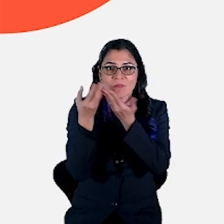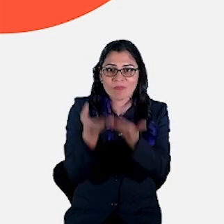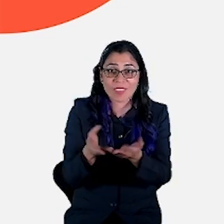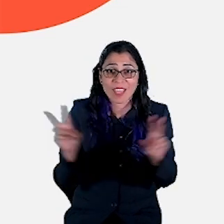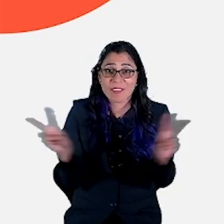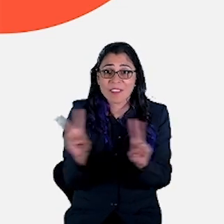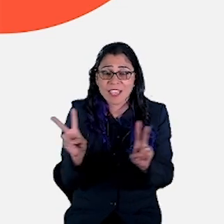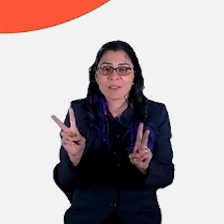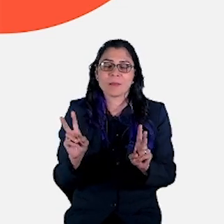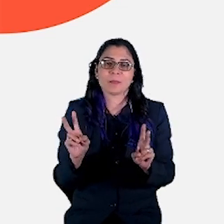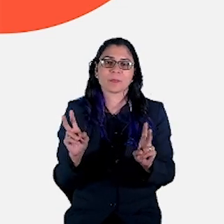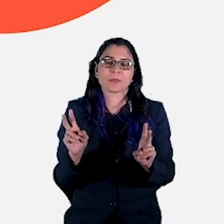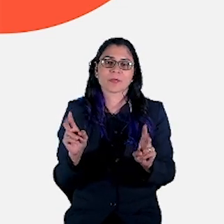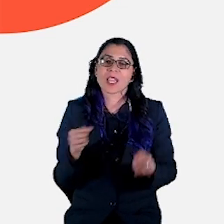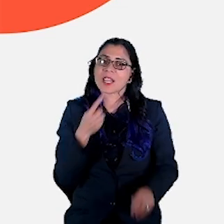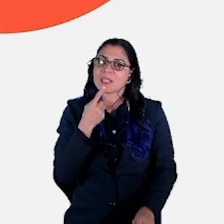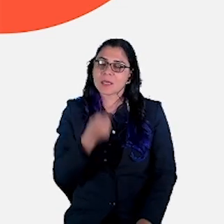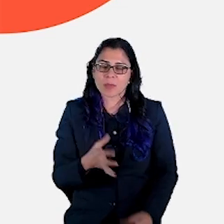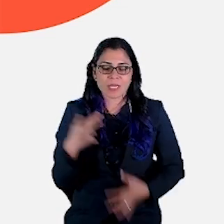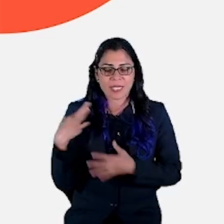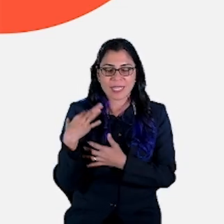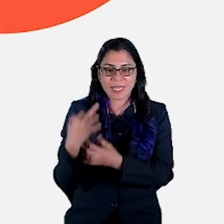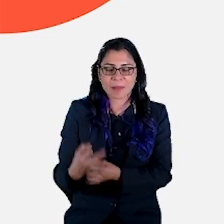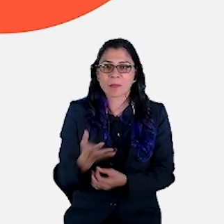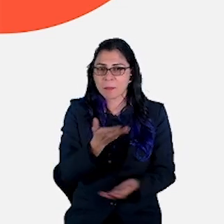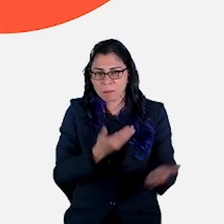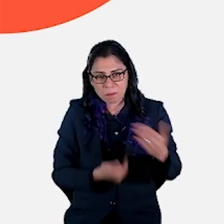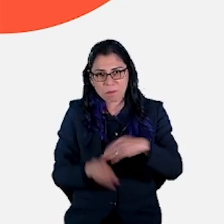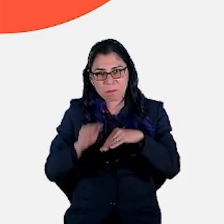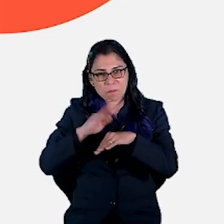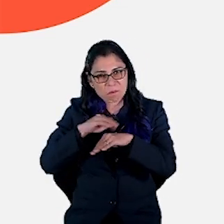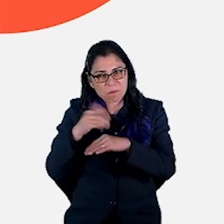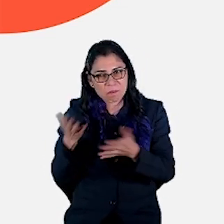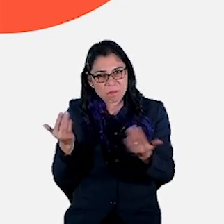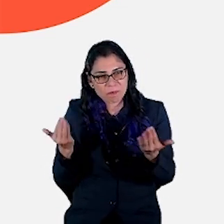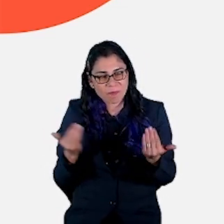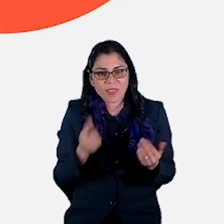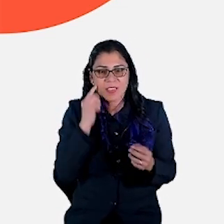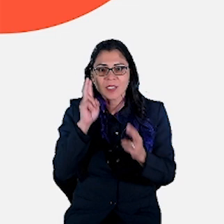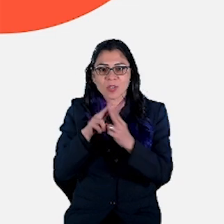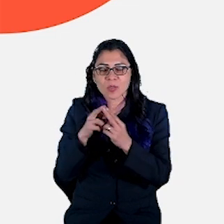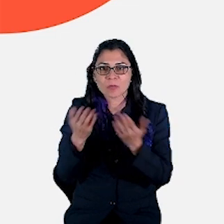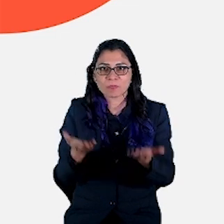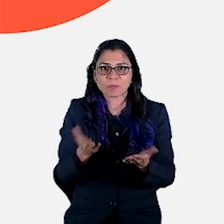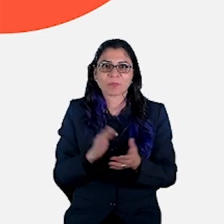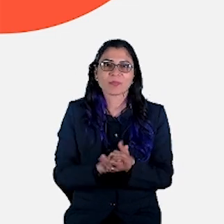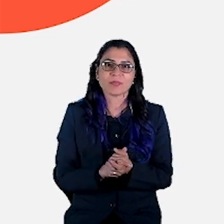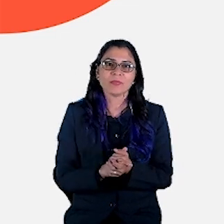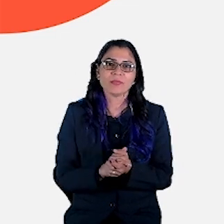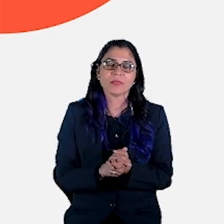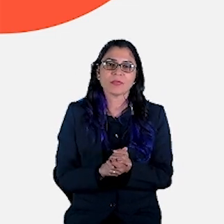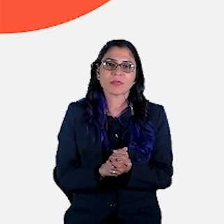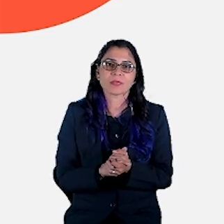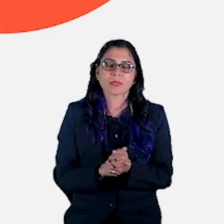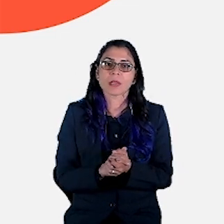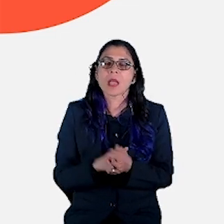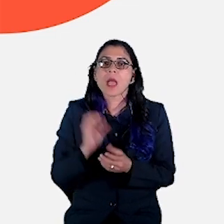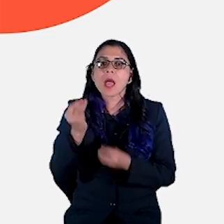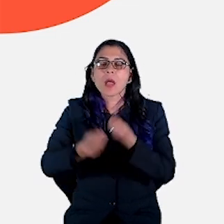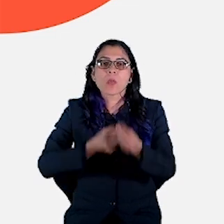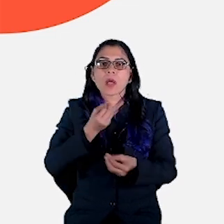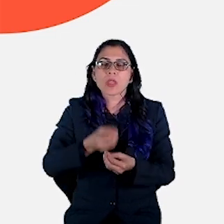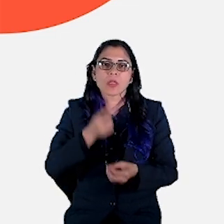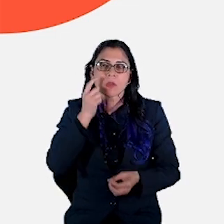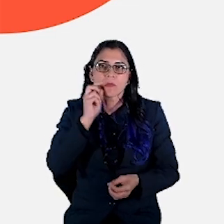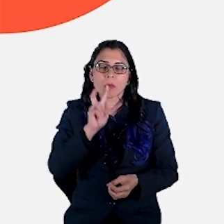nosotros eh Y les invitamos a que recorran estas áreas alguien me preguntaba que Que bueno que cuando vemos